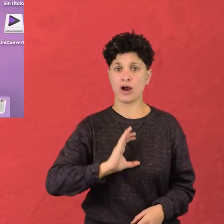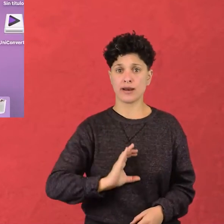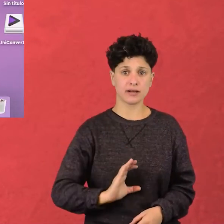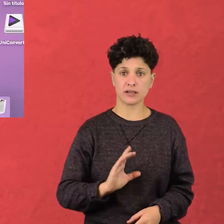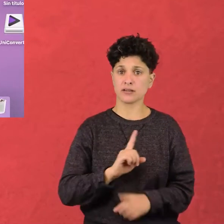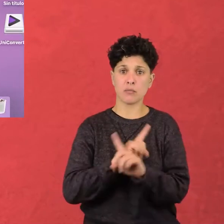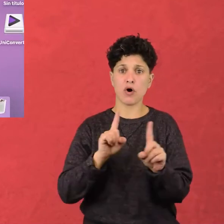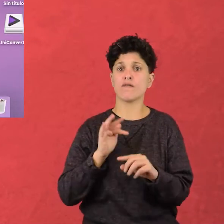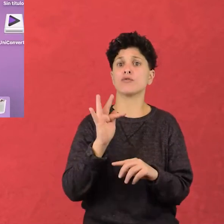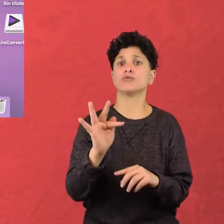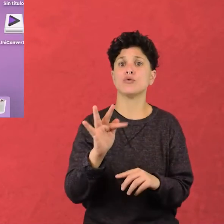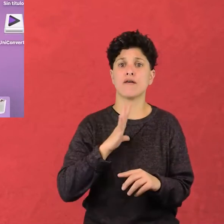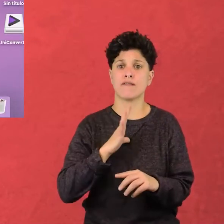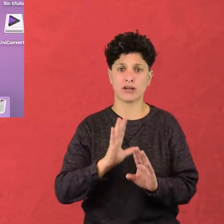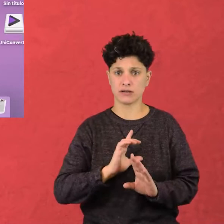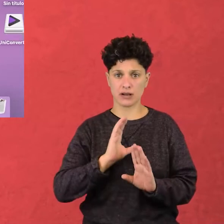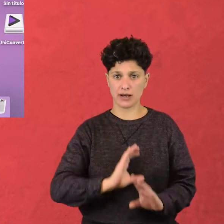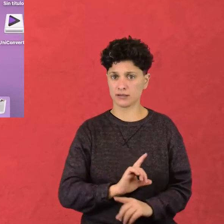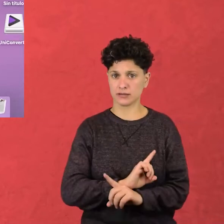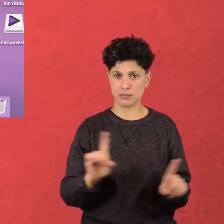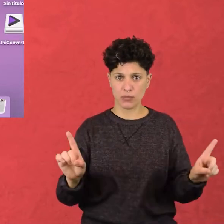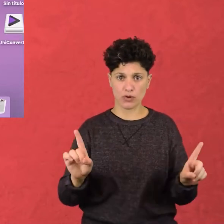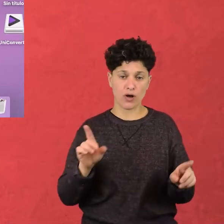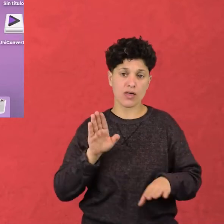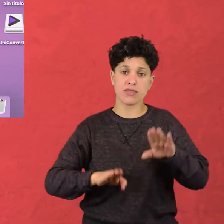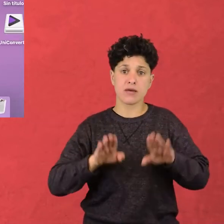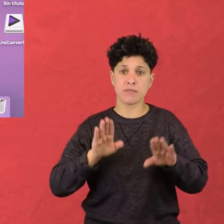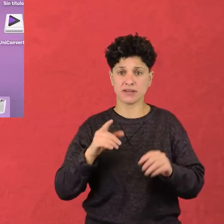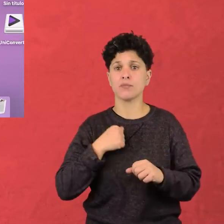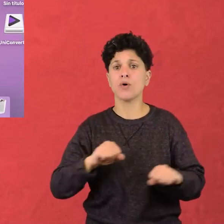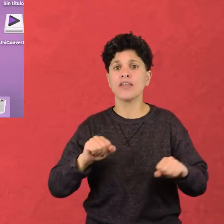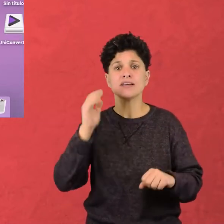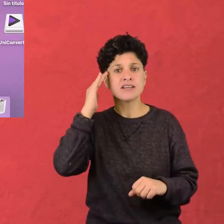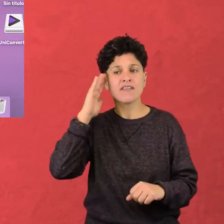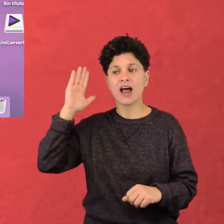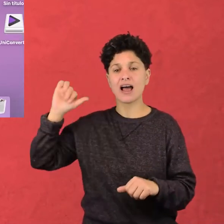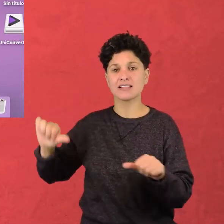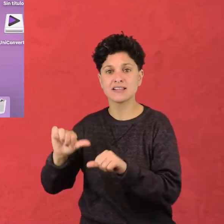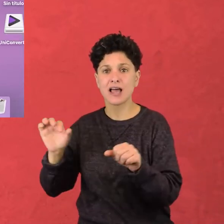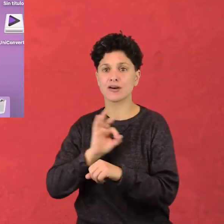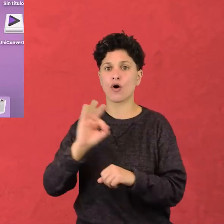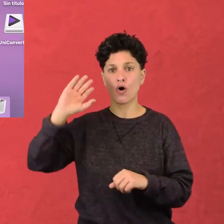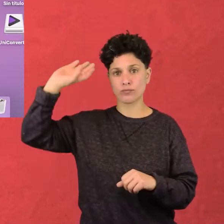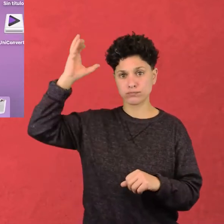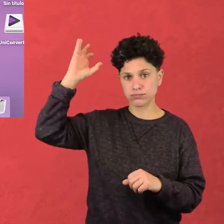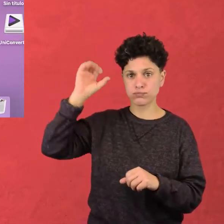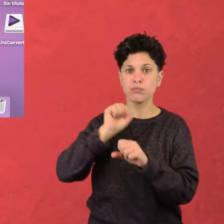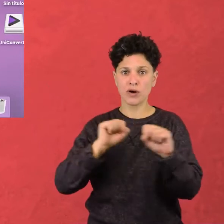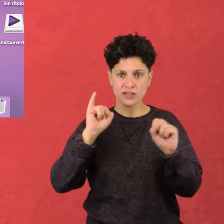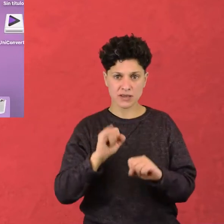haberlo alcanzado. Hay personas que nunca tuvieron carácter y que no lo van a tener. Que solamente llegaron a